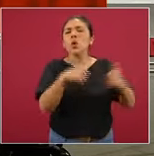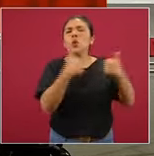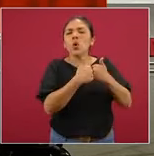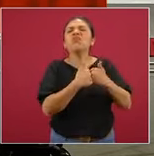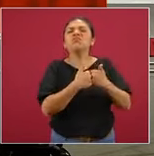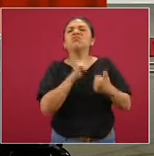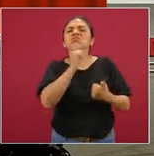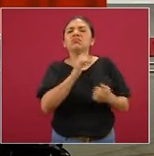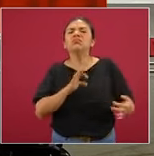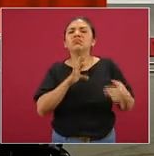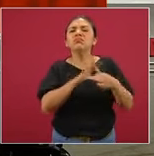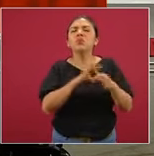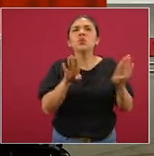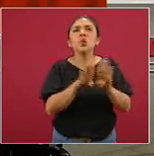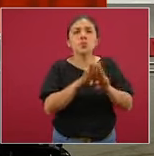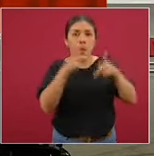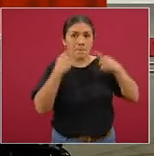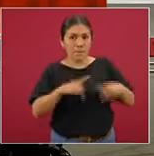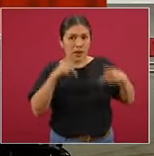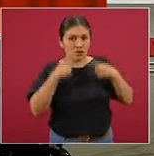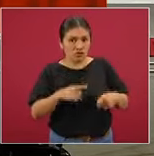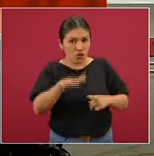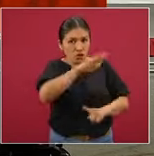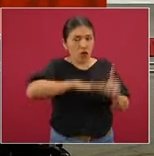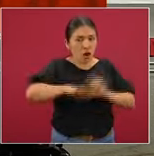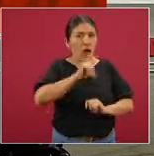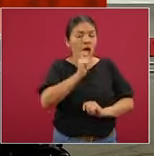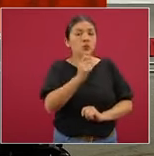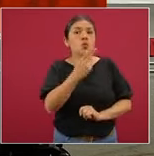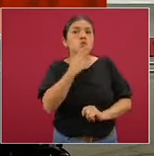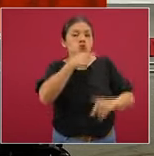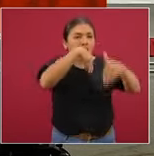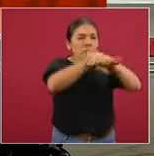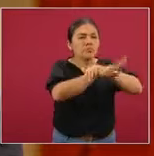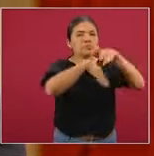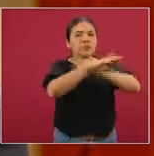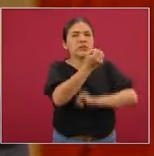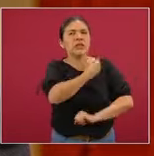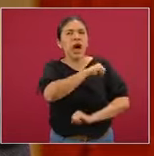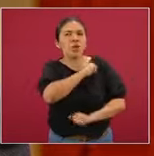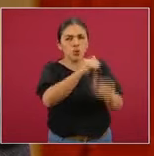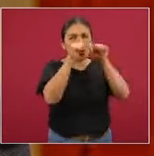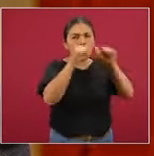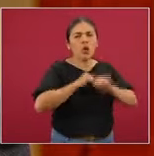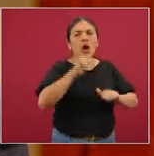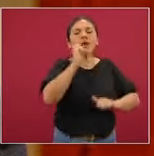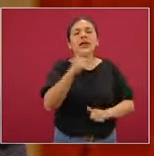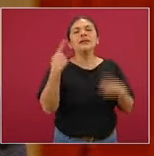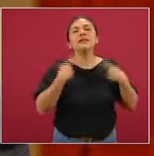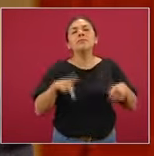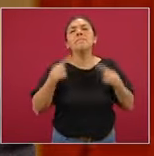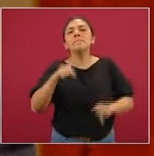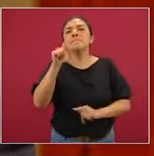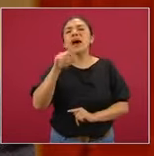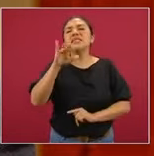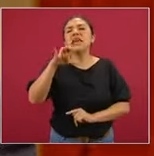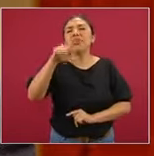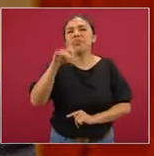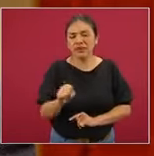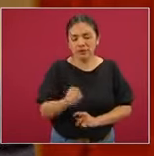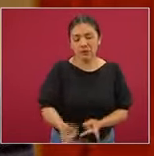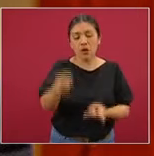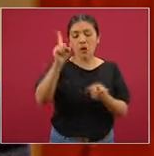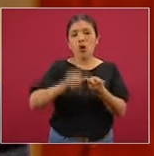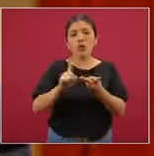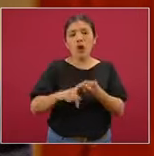relación entre personas usuarias de los servicios de salud, típicamente identificadas como pacientes, y